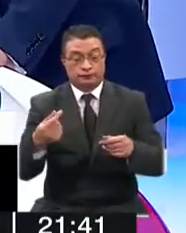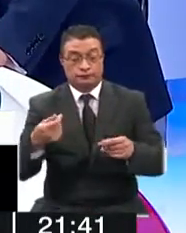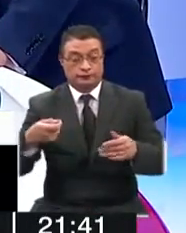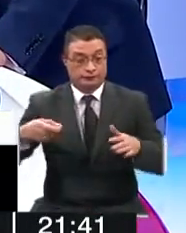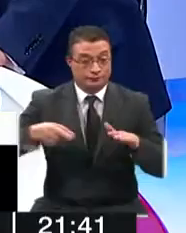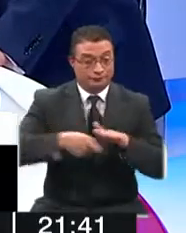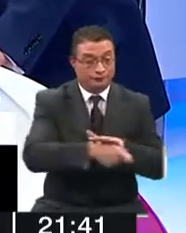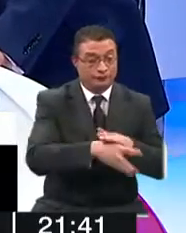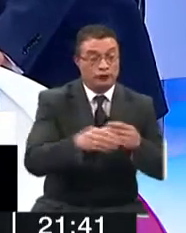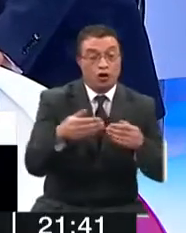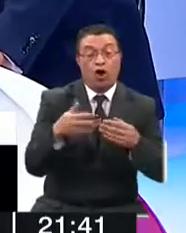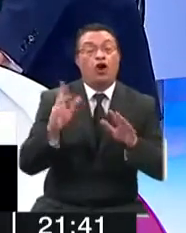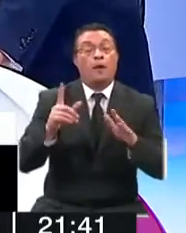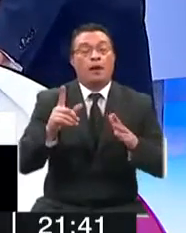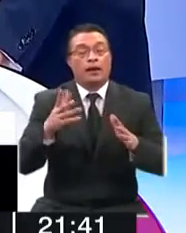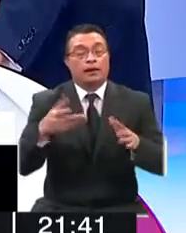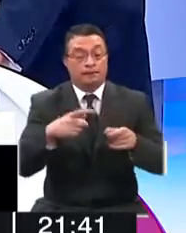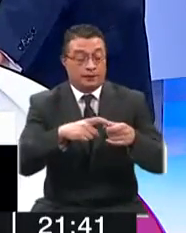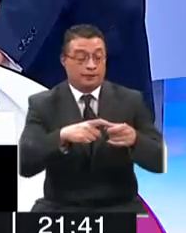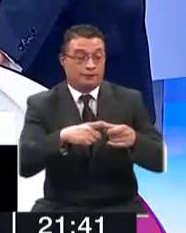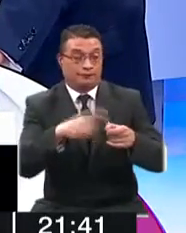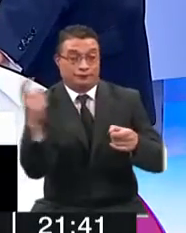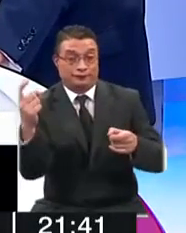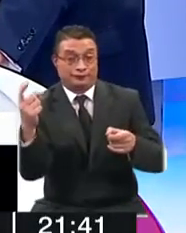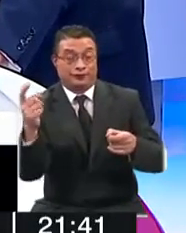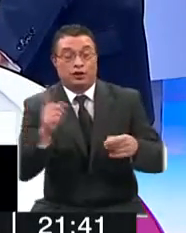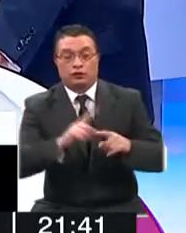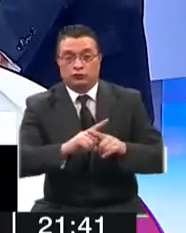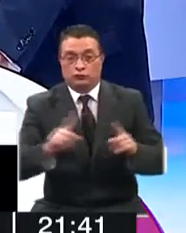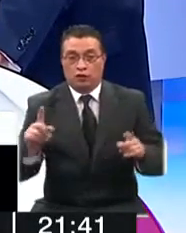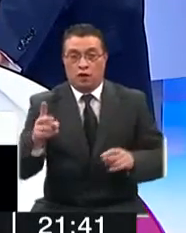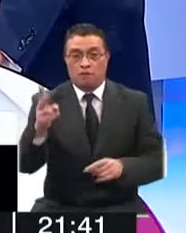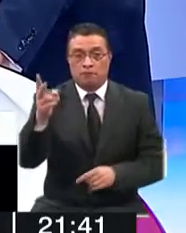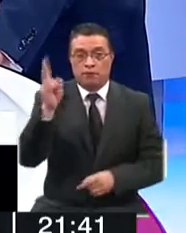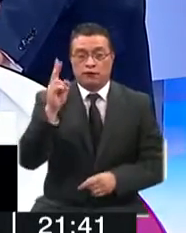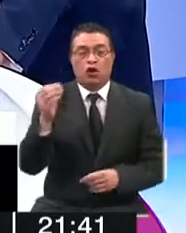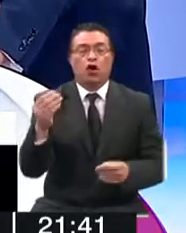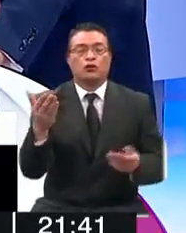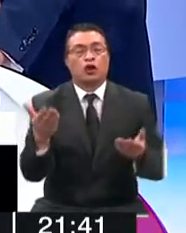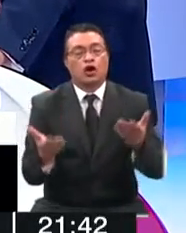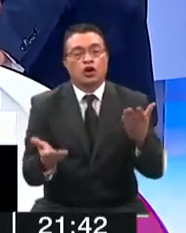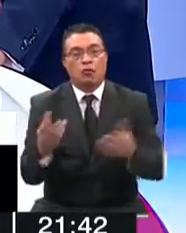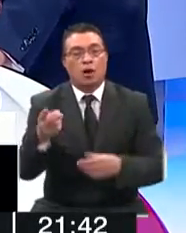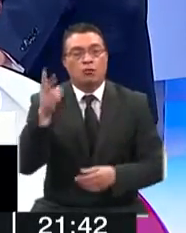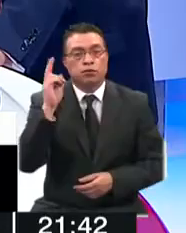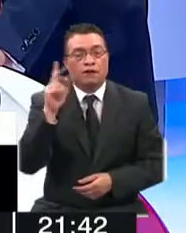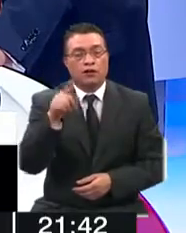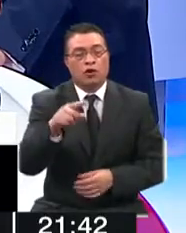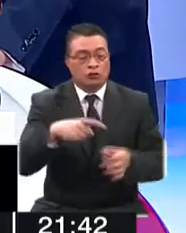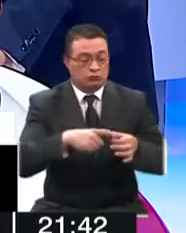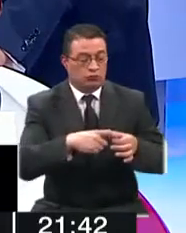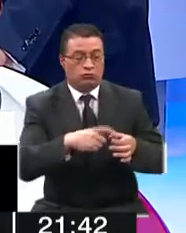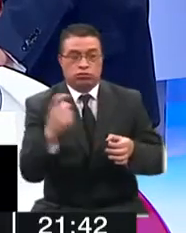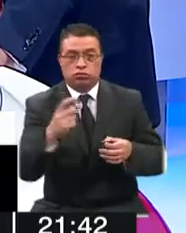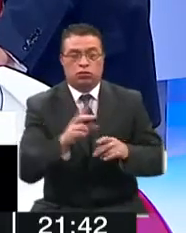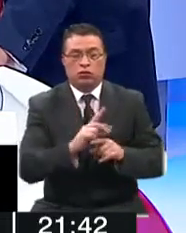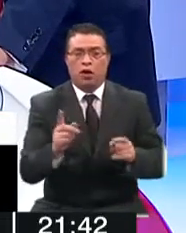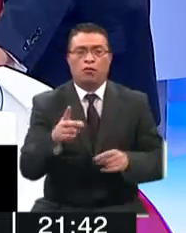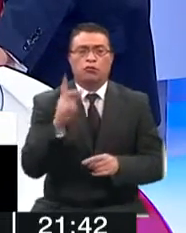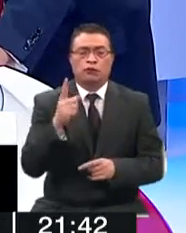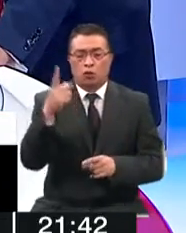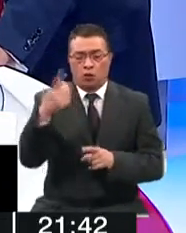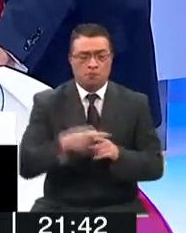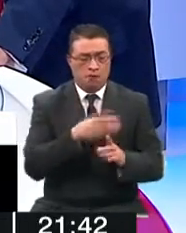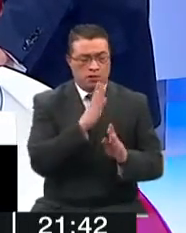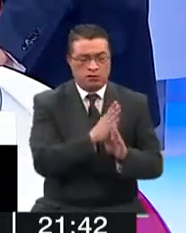de nuevos afiliados. La entrada no es lo relevante, la salida es. ¿Cómo se compatibiliza eso con el derecho a la libre elección que está